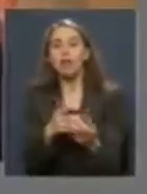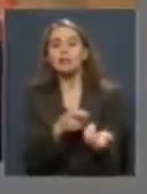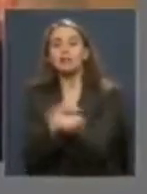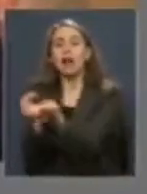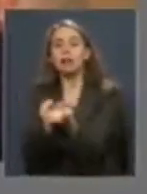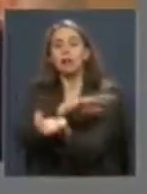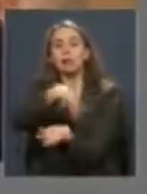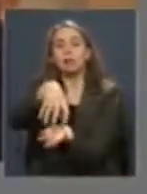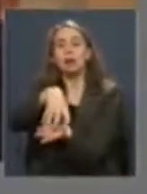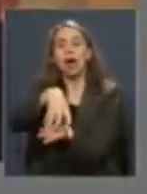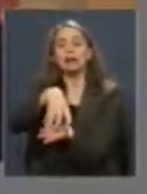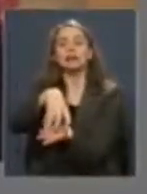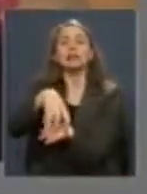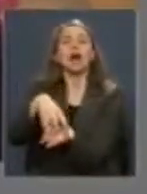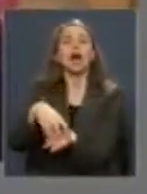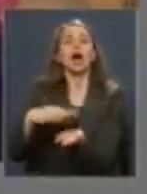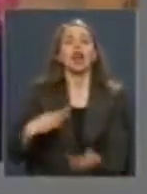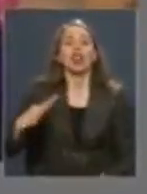pésima calidad humana.